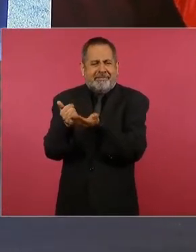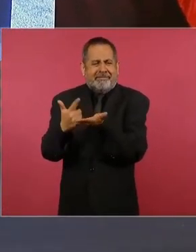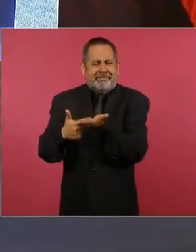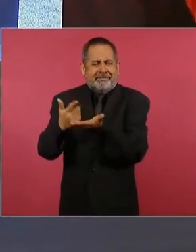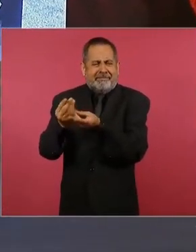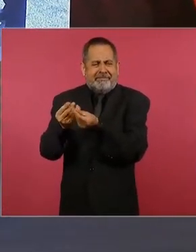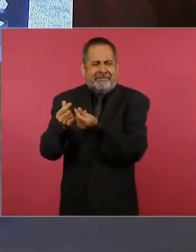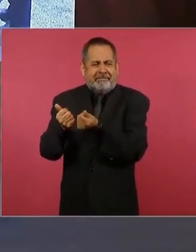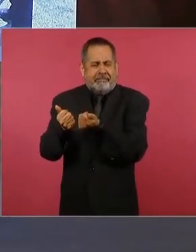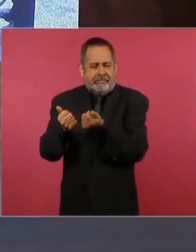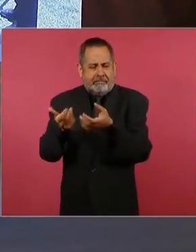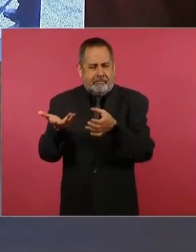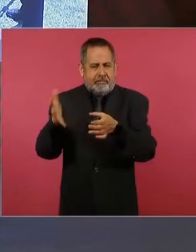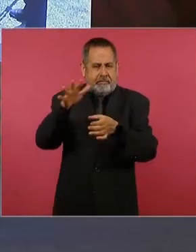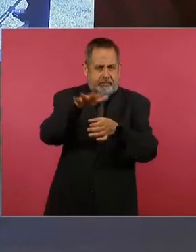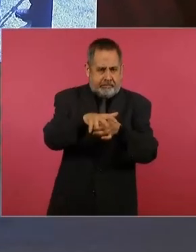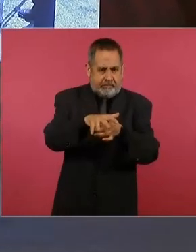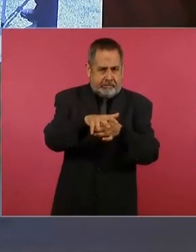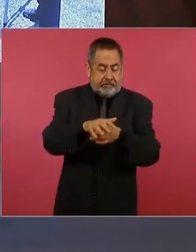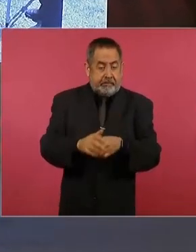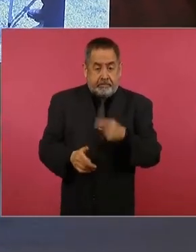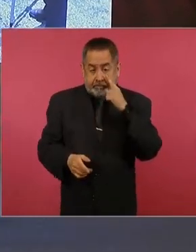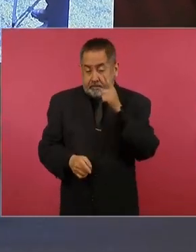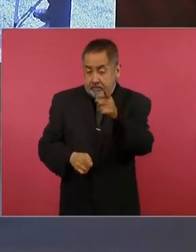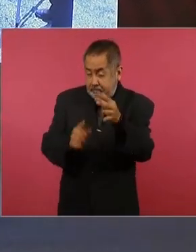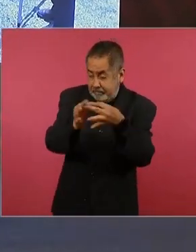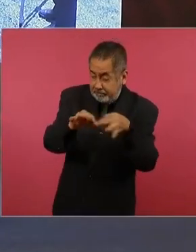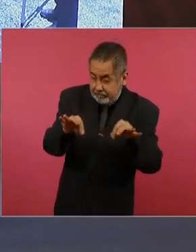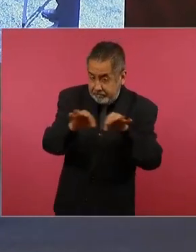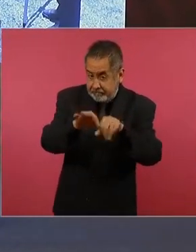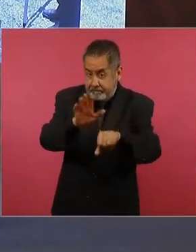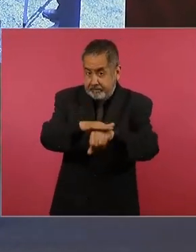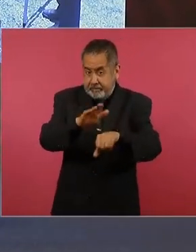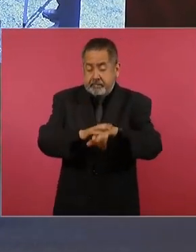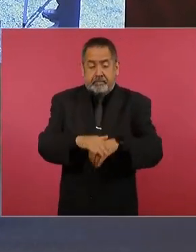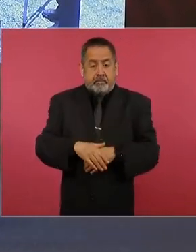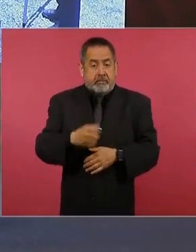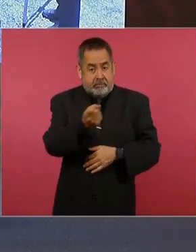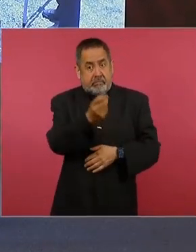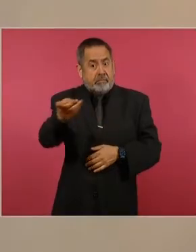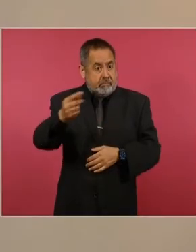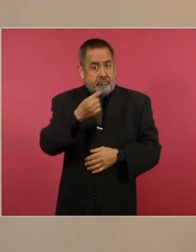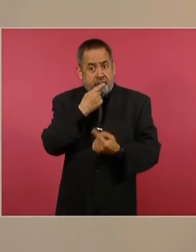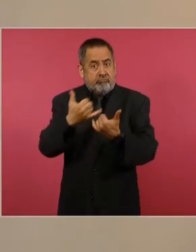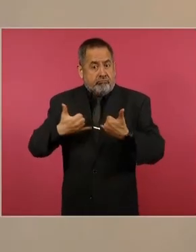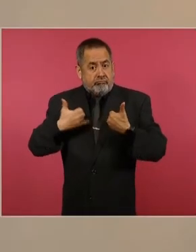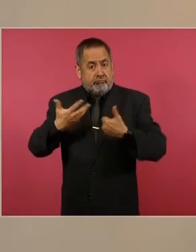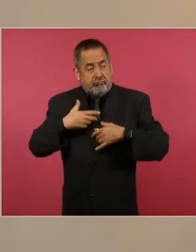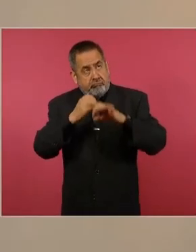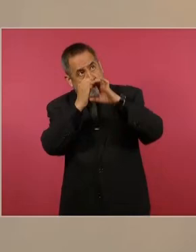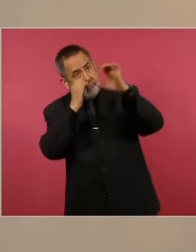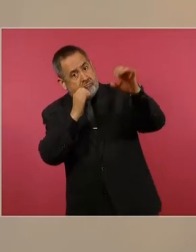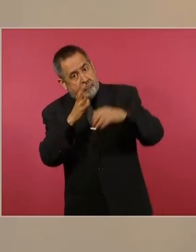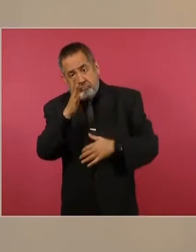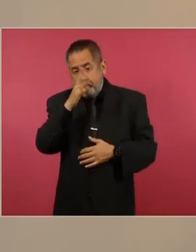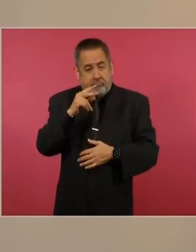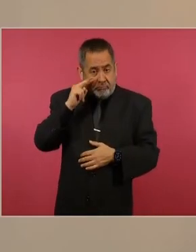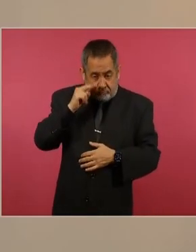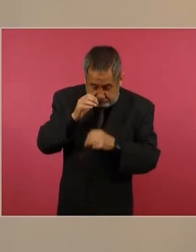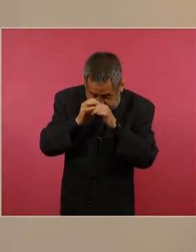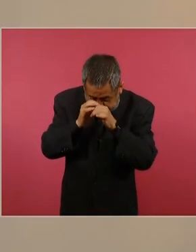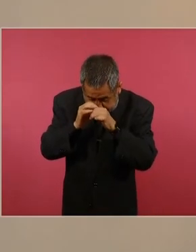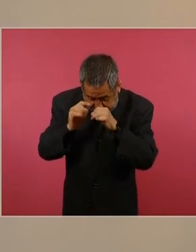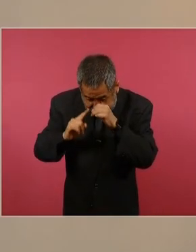cuando tengan el telescopio, y esto es importante también porque hay chicos que tienen su telescopio, no pueden ver el sol